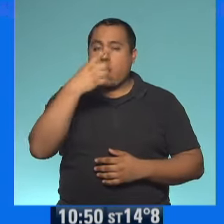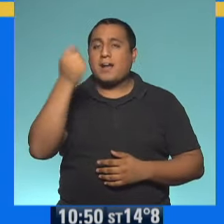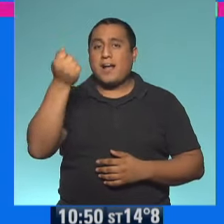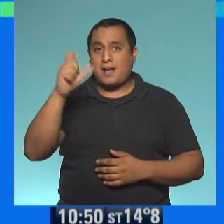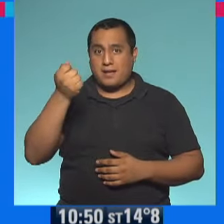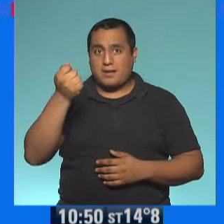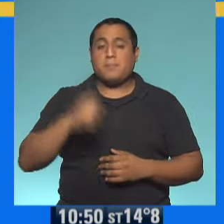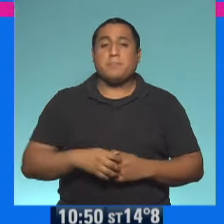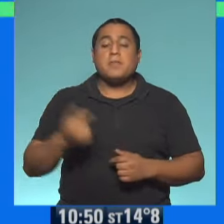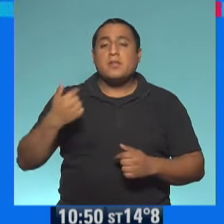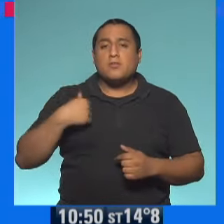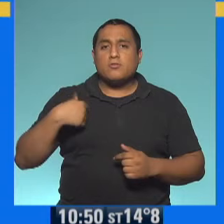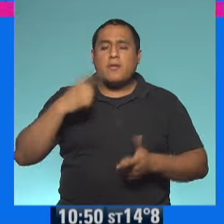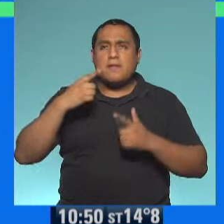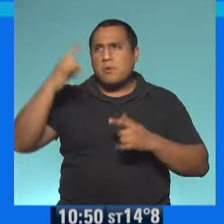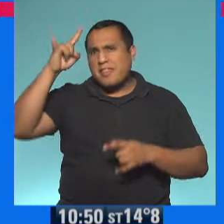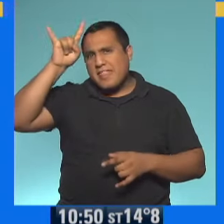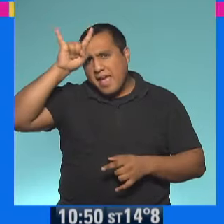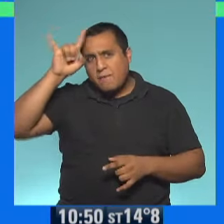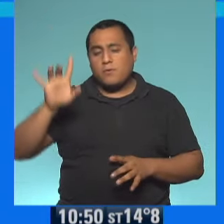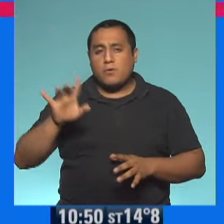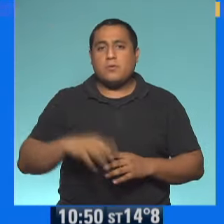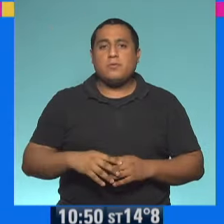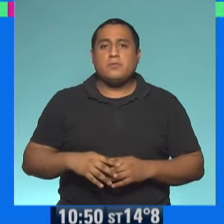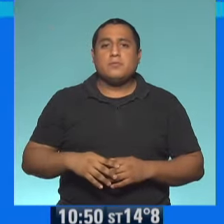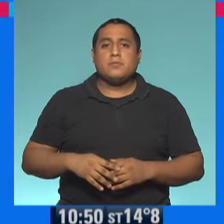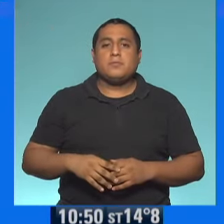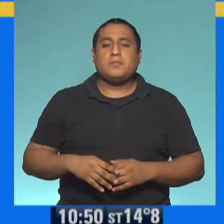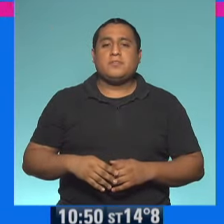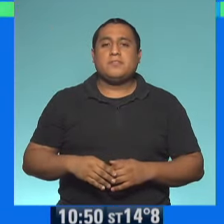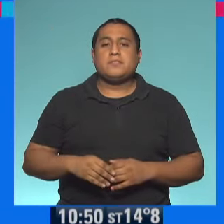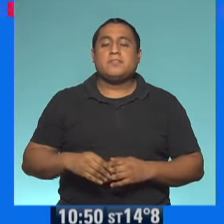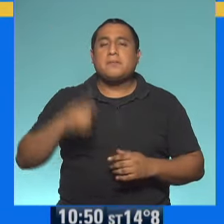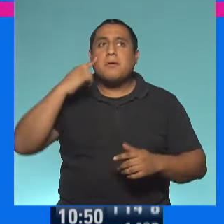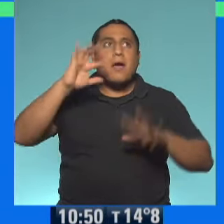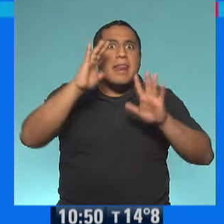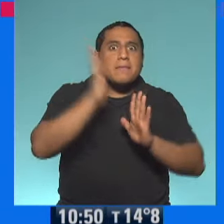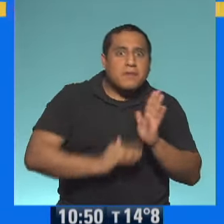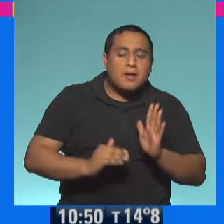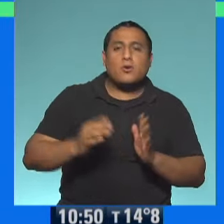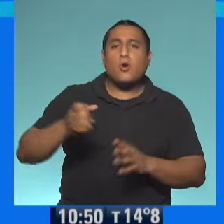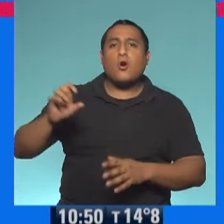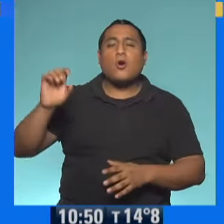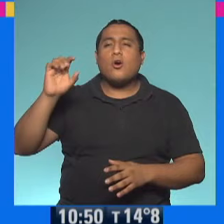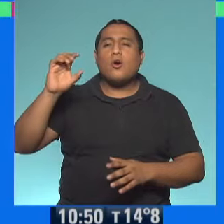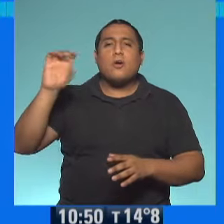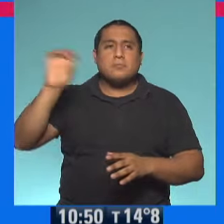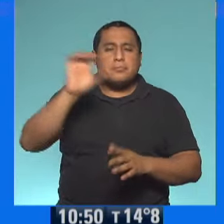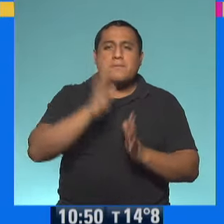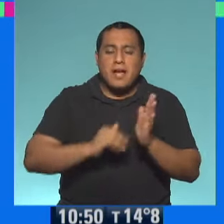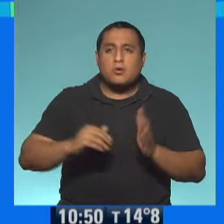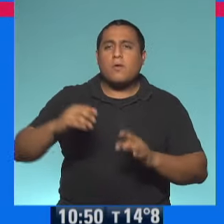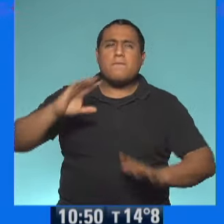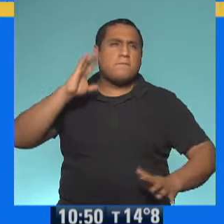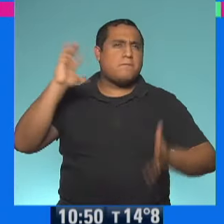que sí, dice, me disfrazo de diabla. Todos en mi casa se disfrazan, jugamos con nieve, talco y se baila mucho. El día es tan corto,